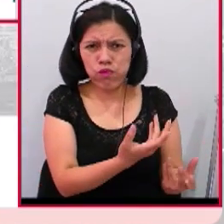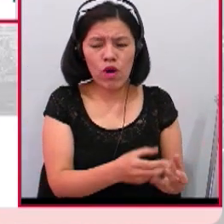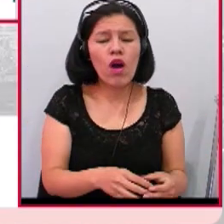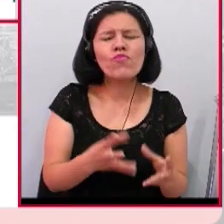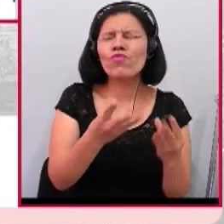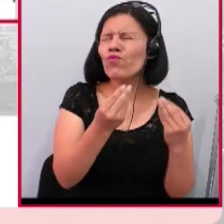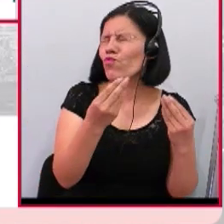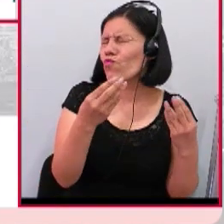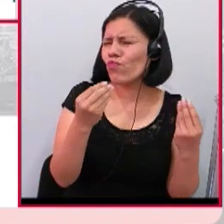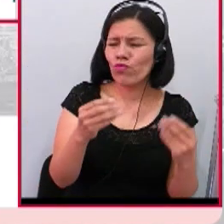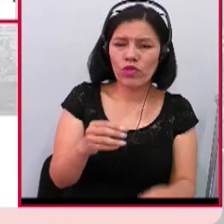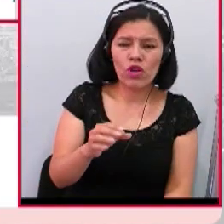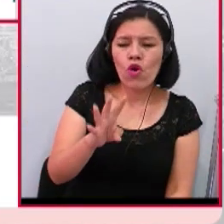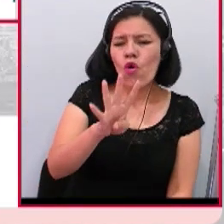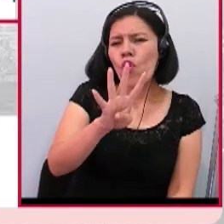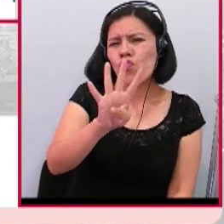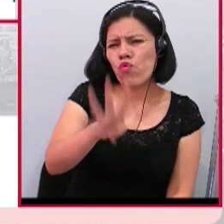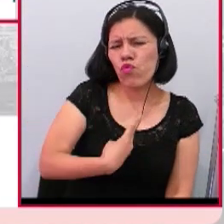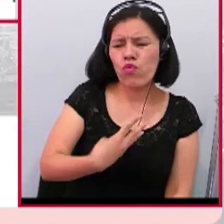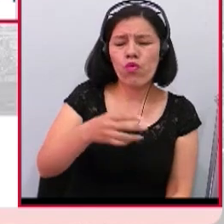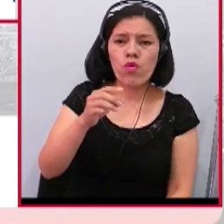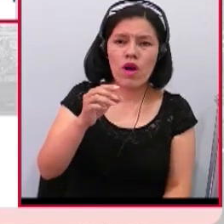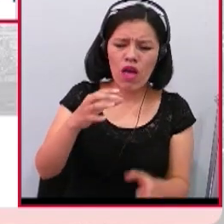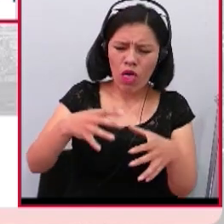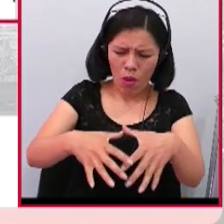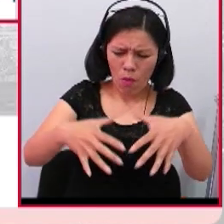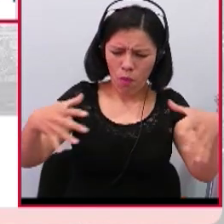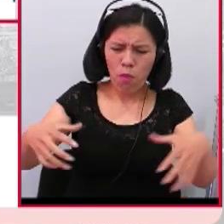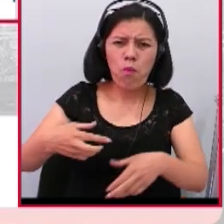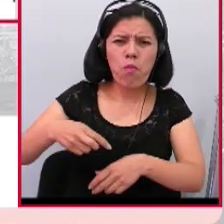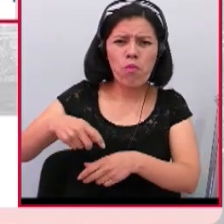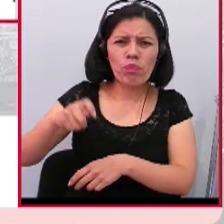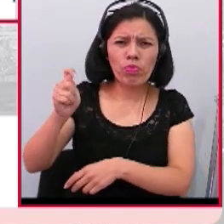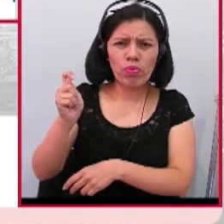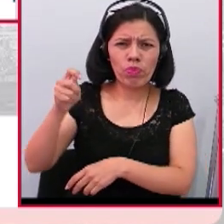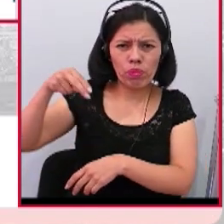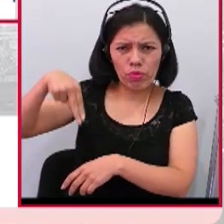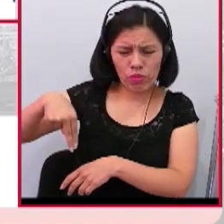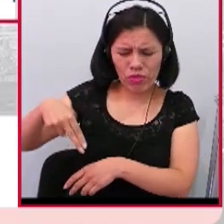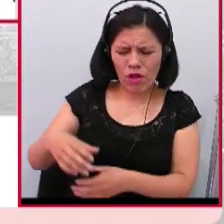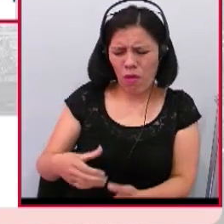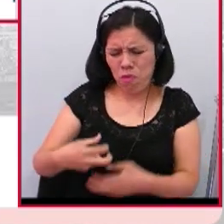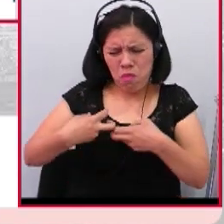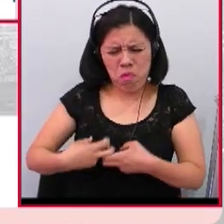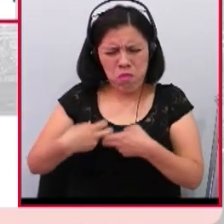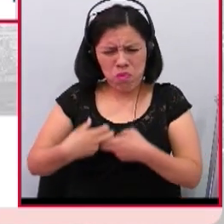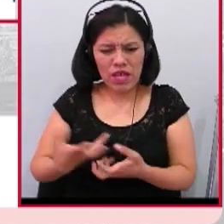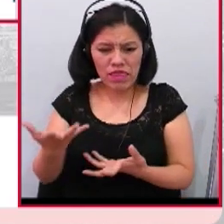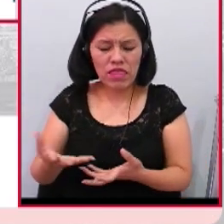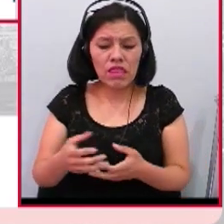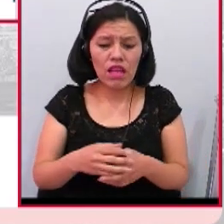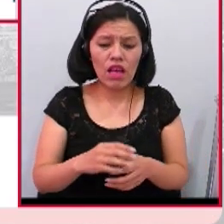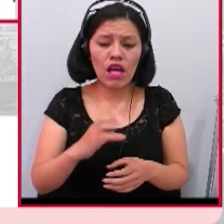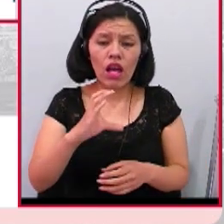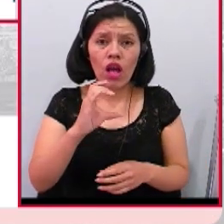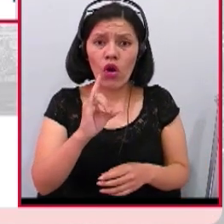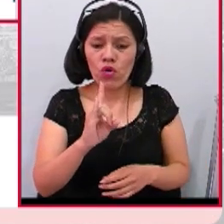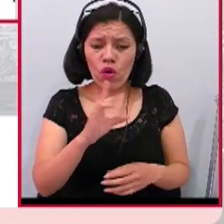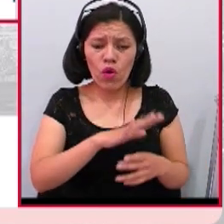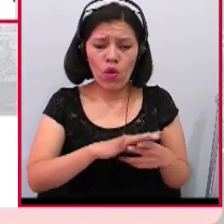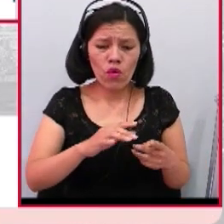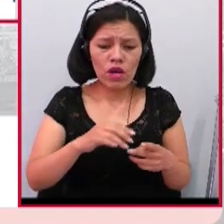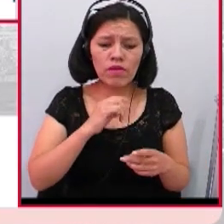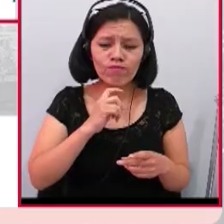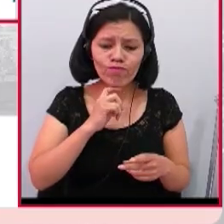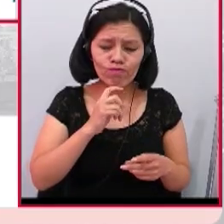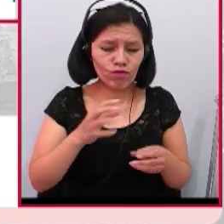cobre, justamente en nuestro caso de Cuajón y Toquepala, y compramos otros concentrados de otras concentradoras, ¿no?, a nivel mundial.